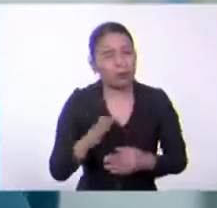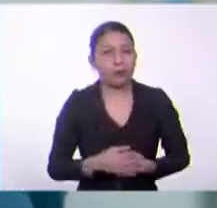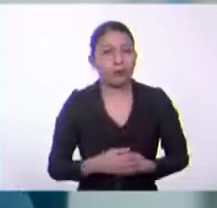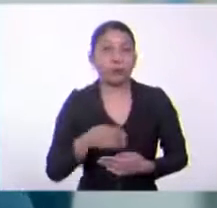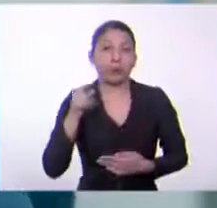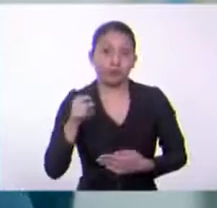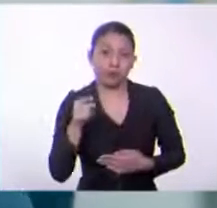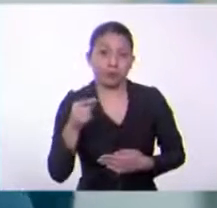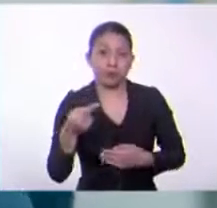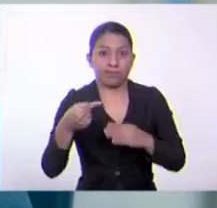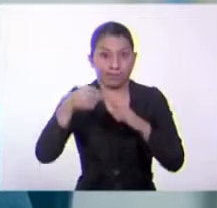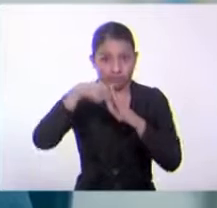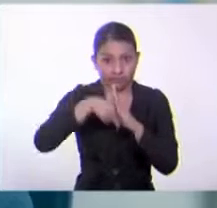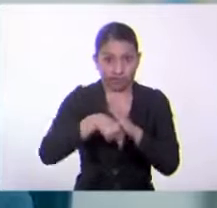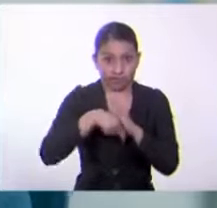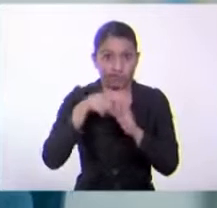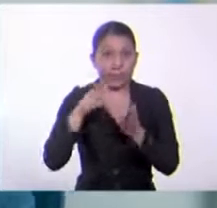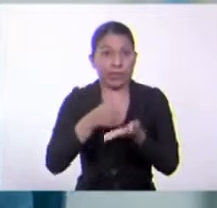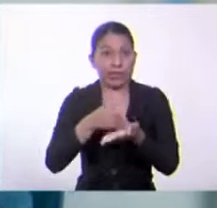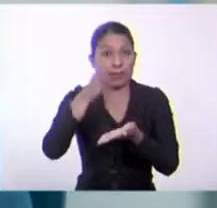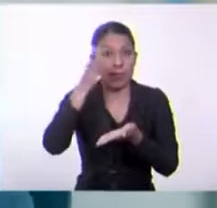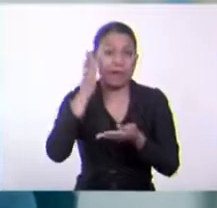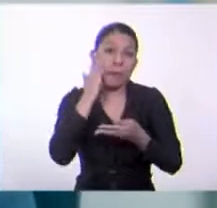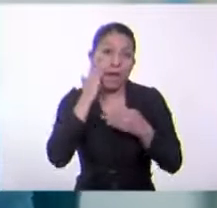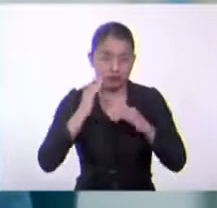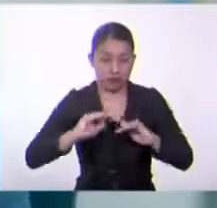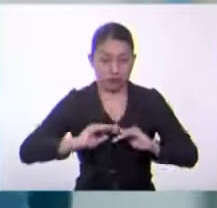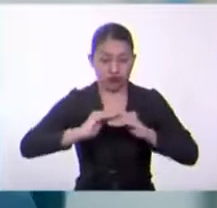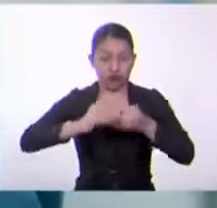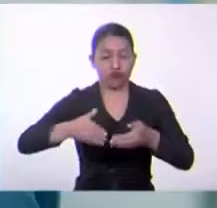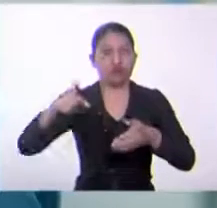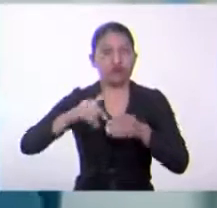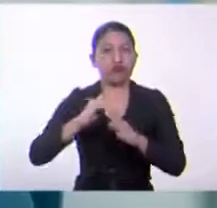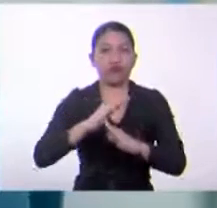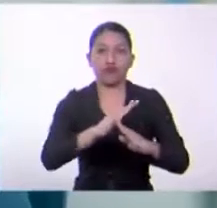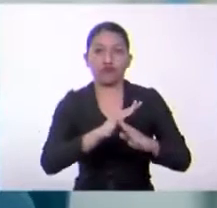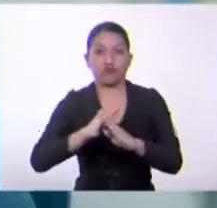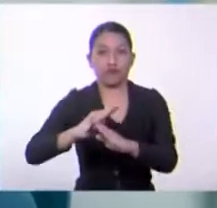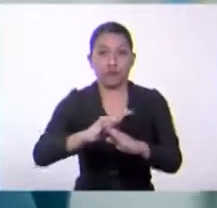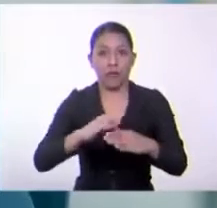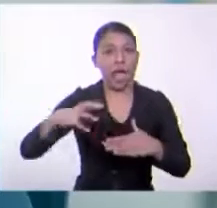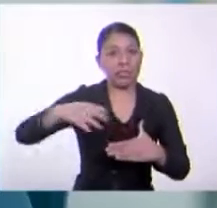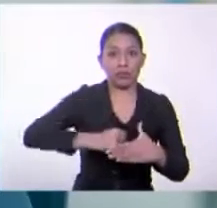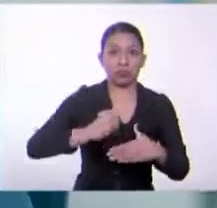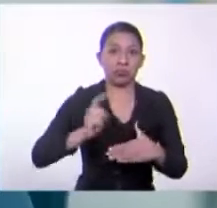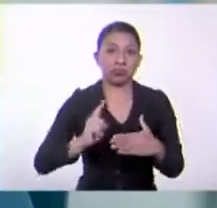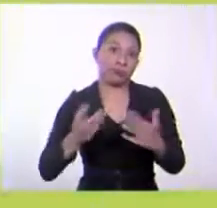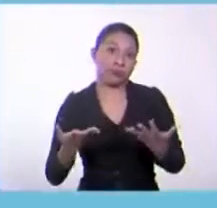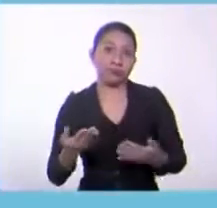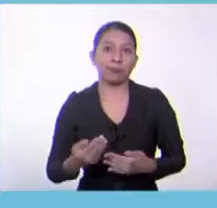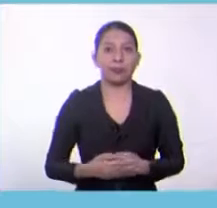protegidos dentro del cuerpo de la madre evita que esto suceda en muchas ocasiones.